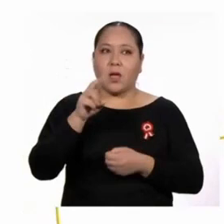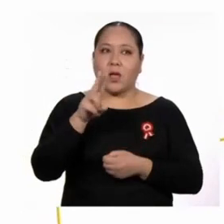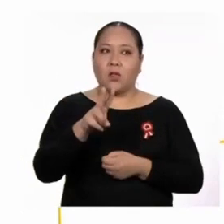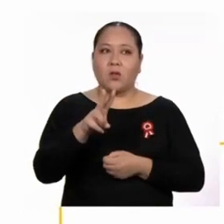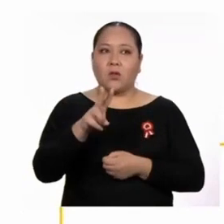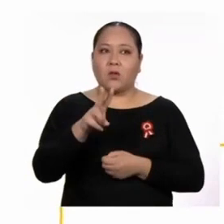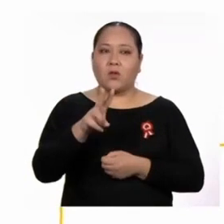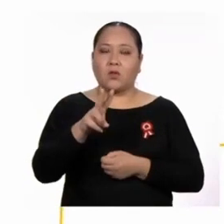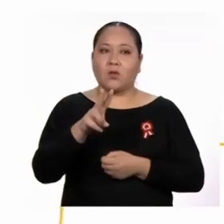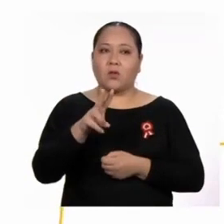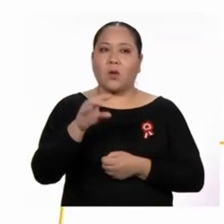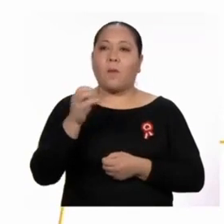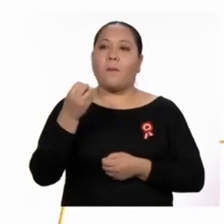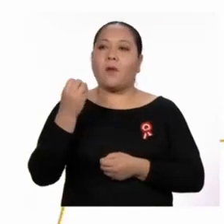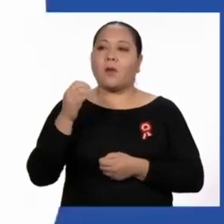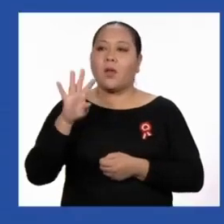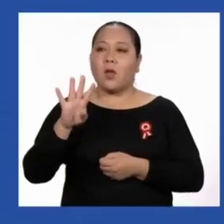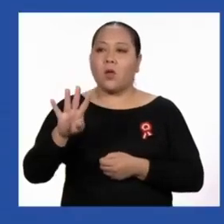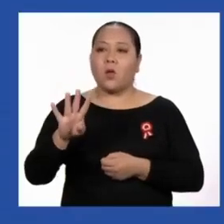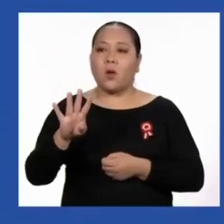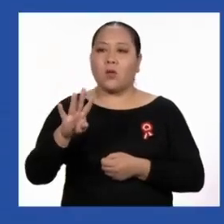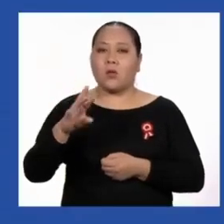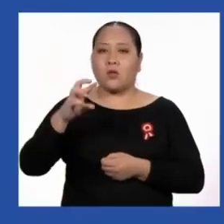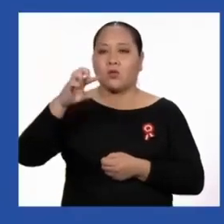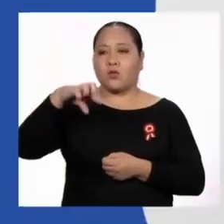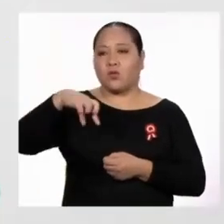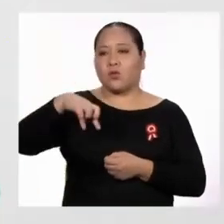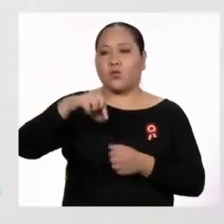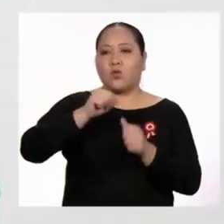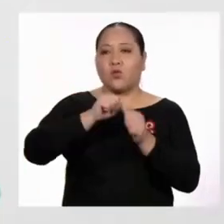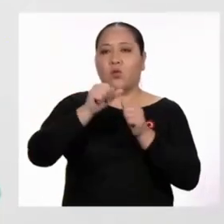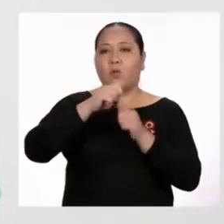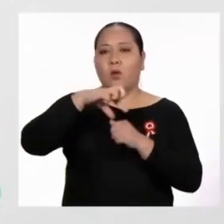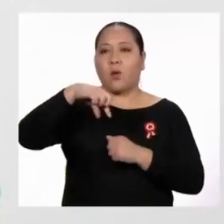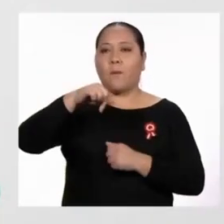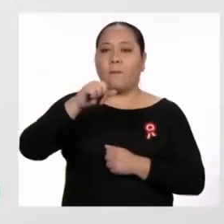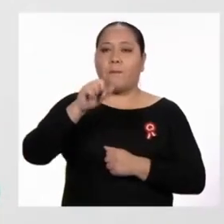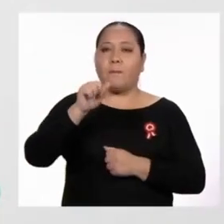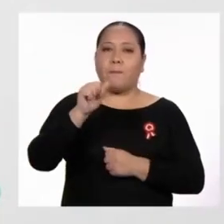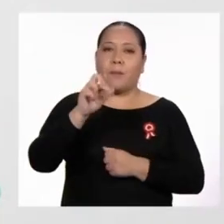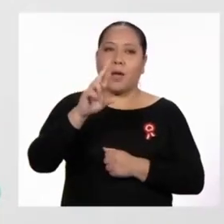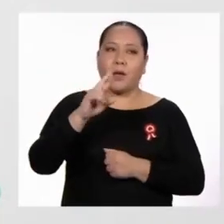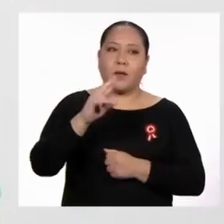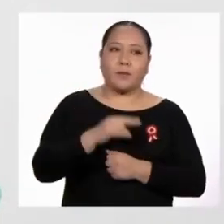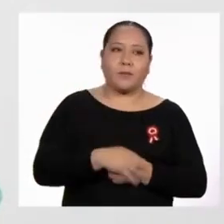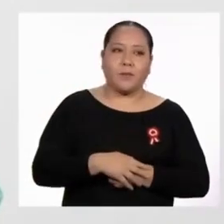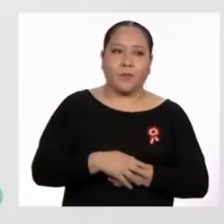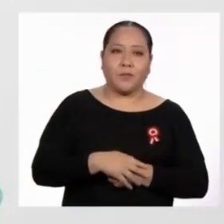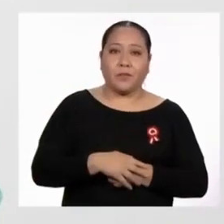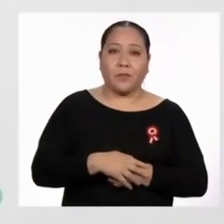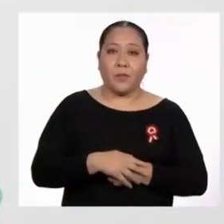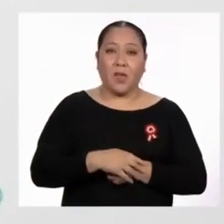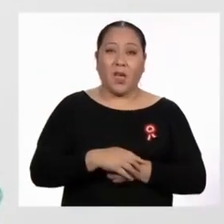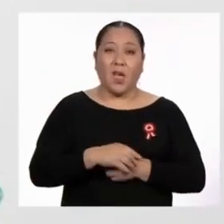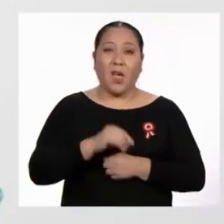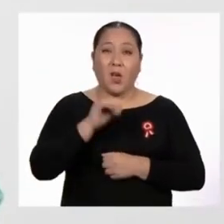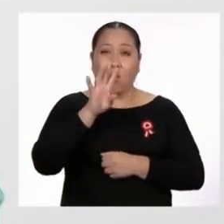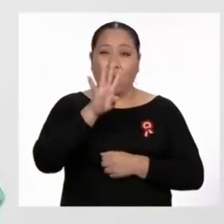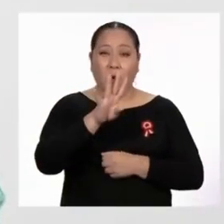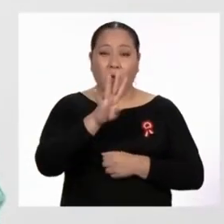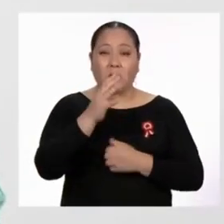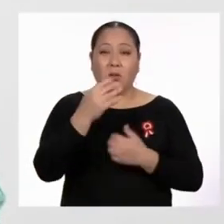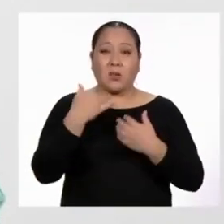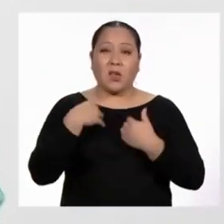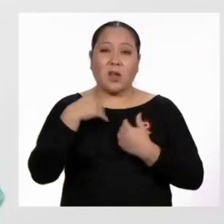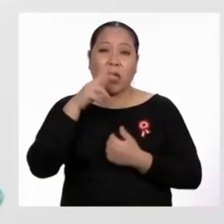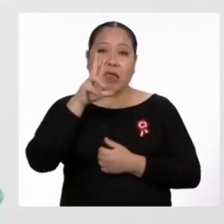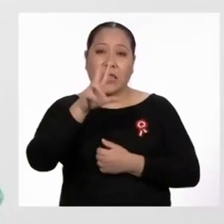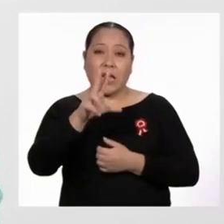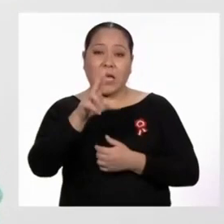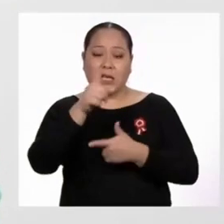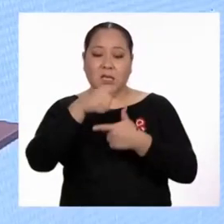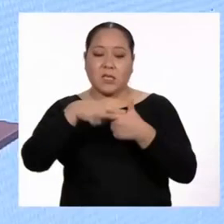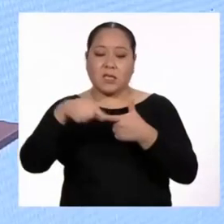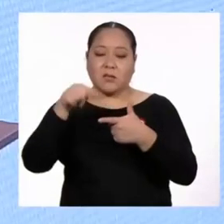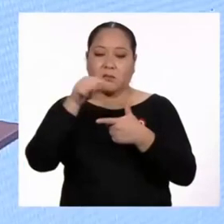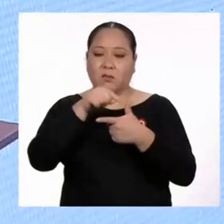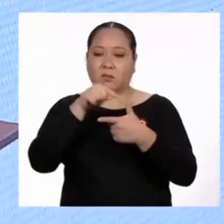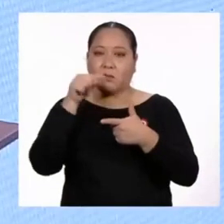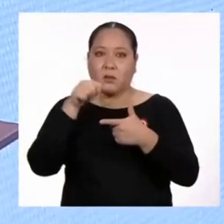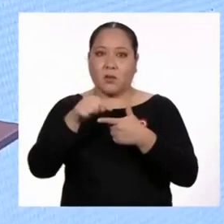2 porque el 4 es un número par. El 4 tiene 3 divisores. Ya no sería un número